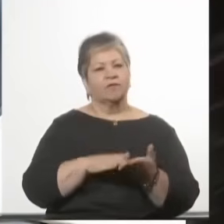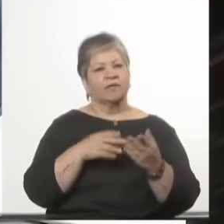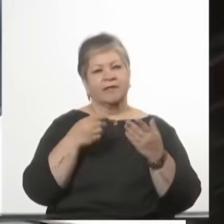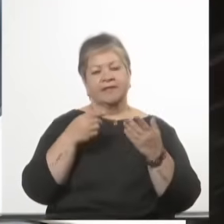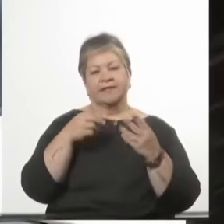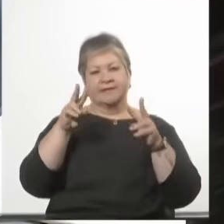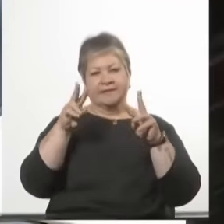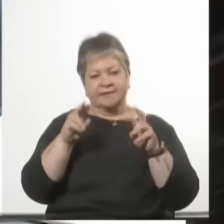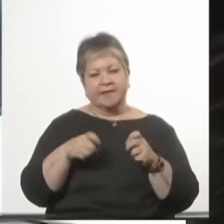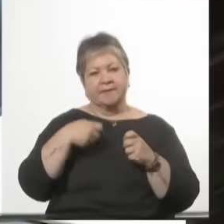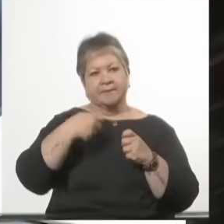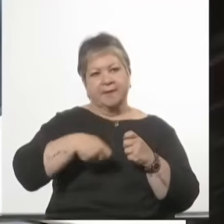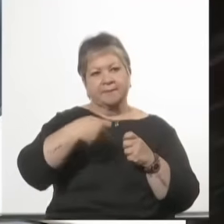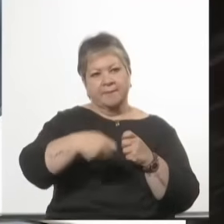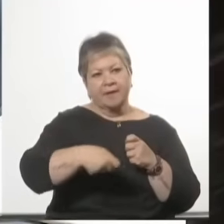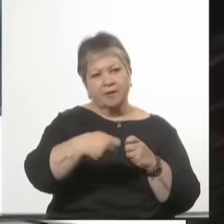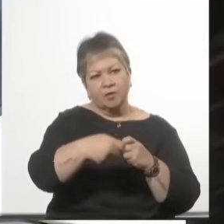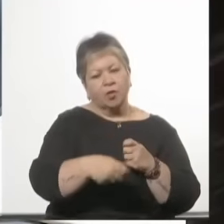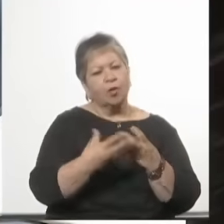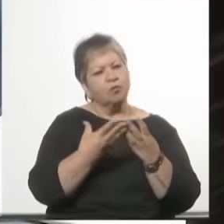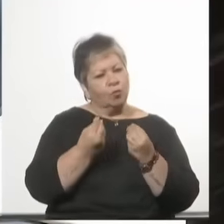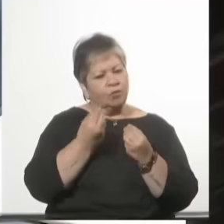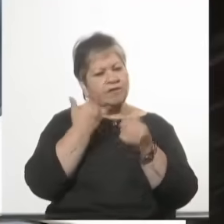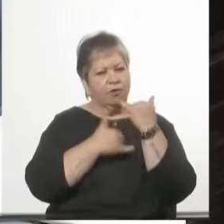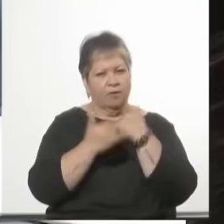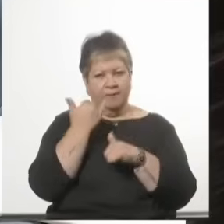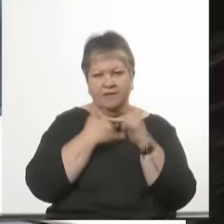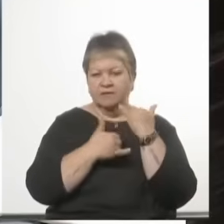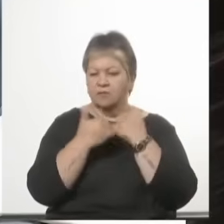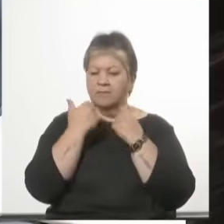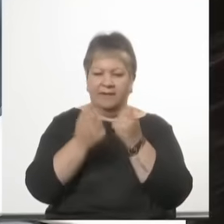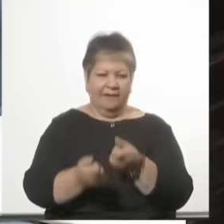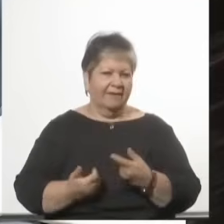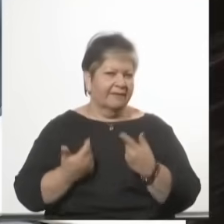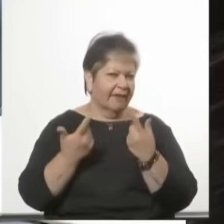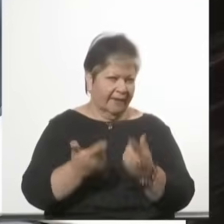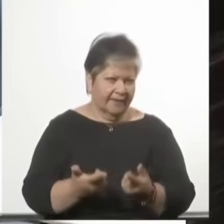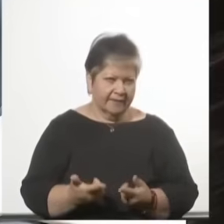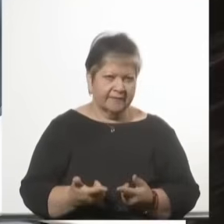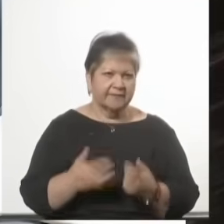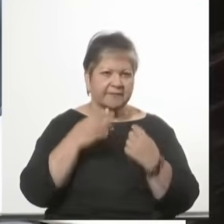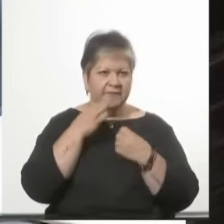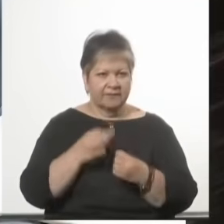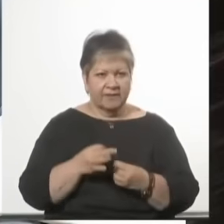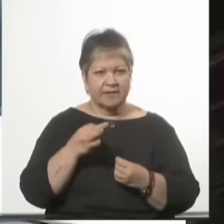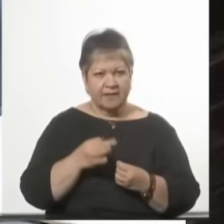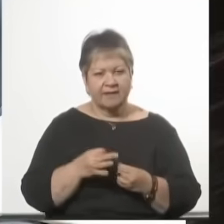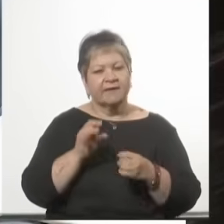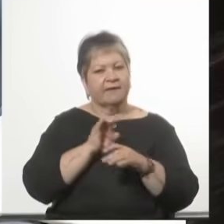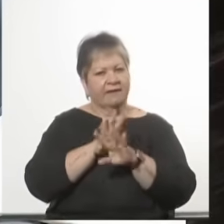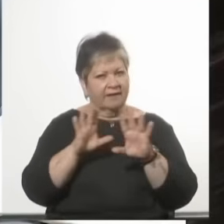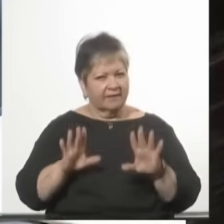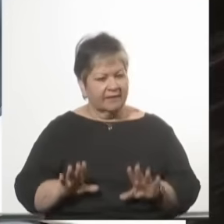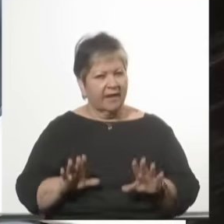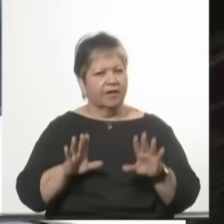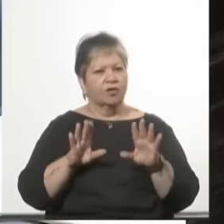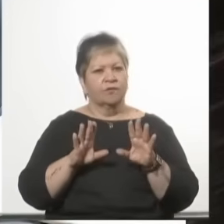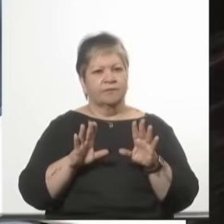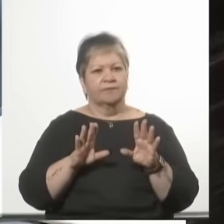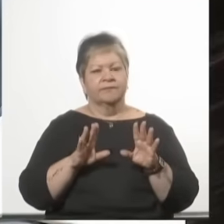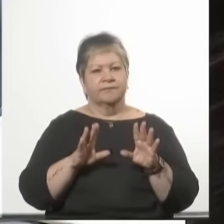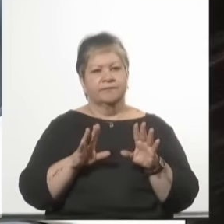tenemos mucho más información para brindar. Efectivamente, creo que quedó claro el concepto de lo que es